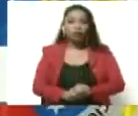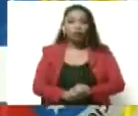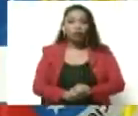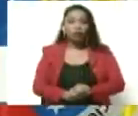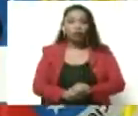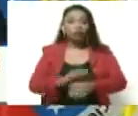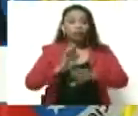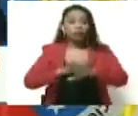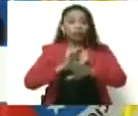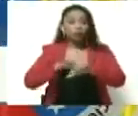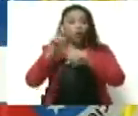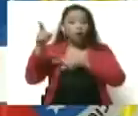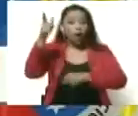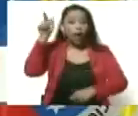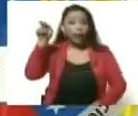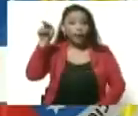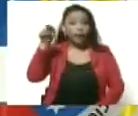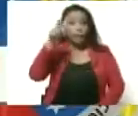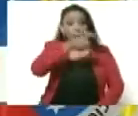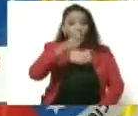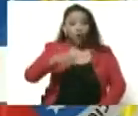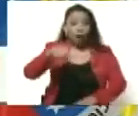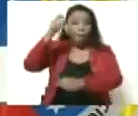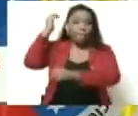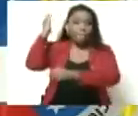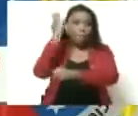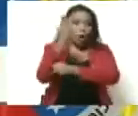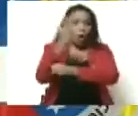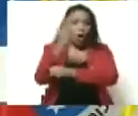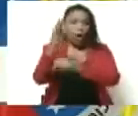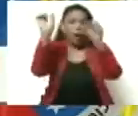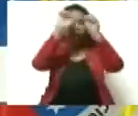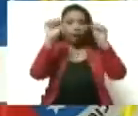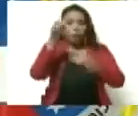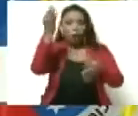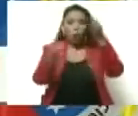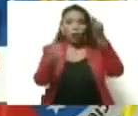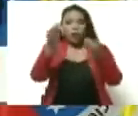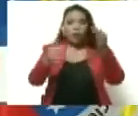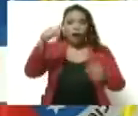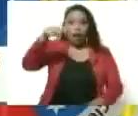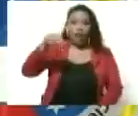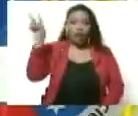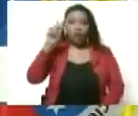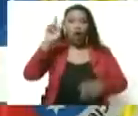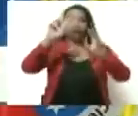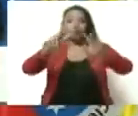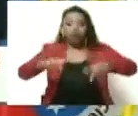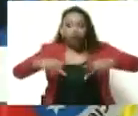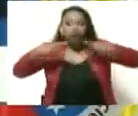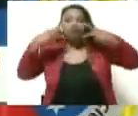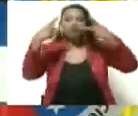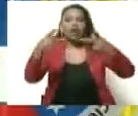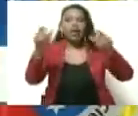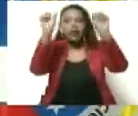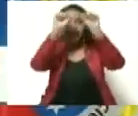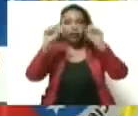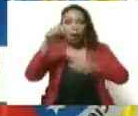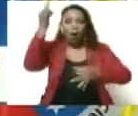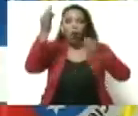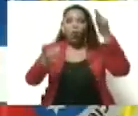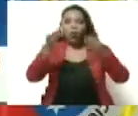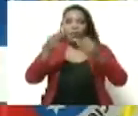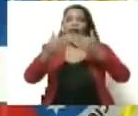tanto, estos ciudadanos serán juzgados en el sistema judicial venezolano, en renovación, un sistema judicial